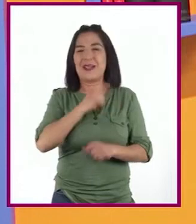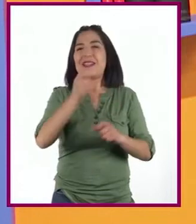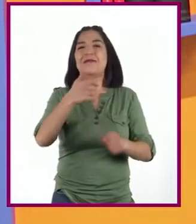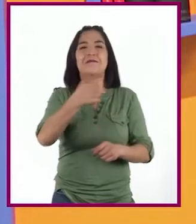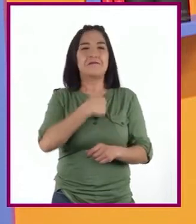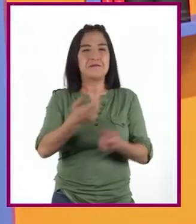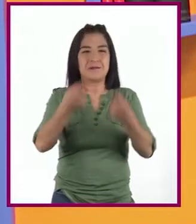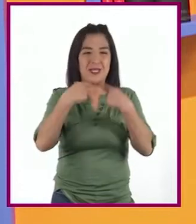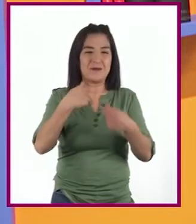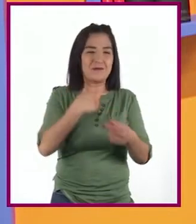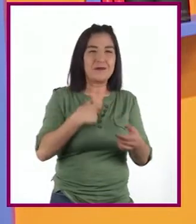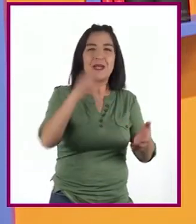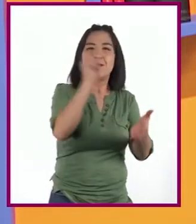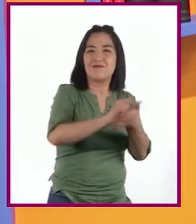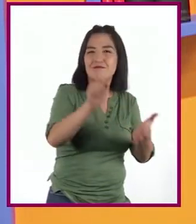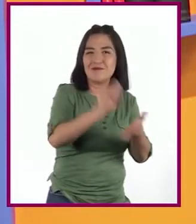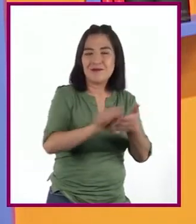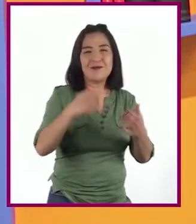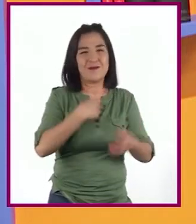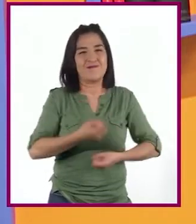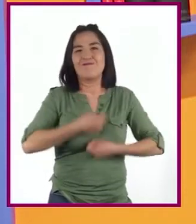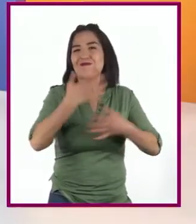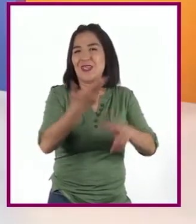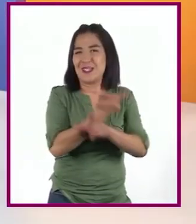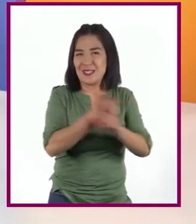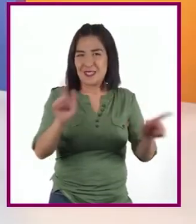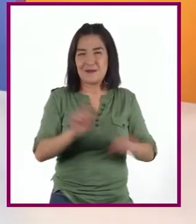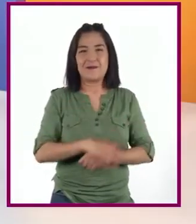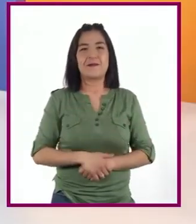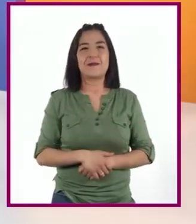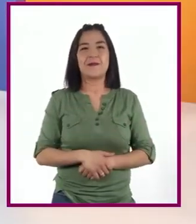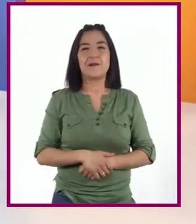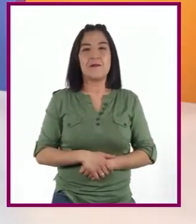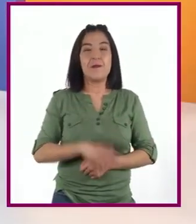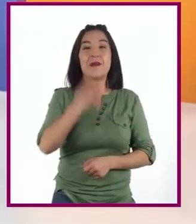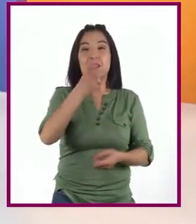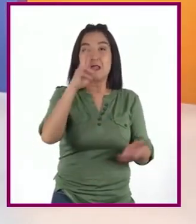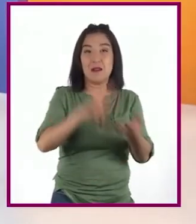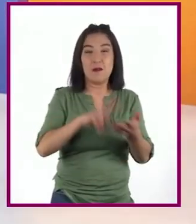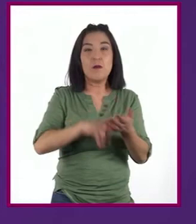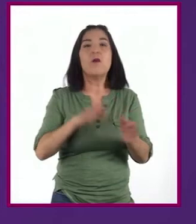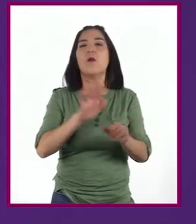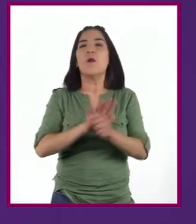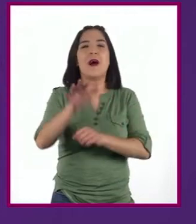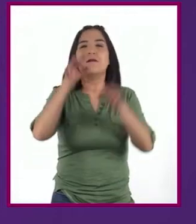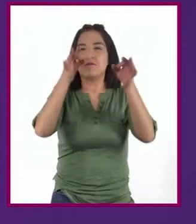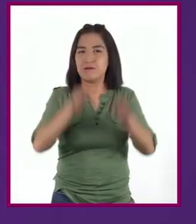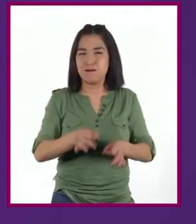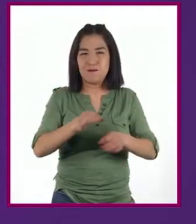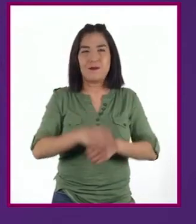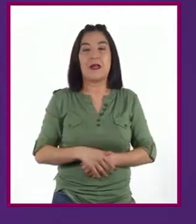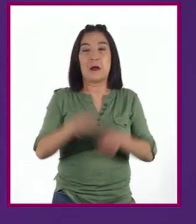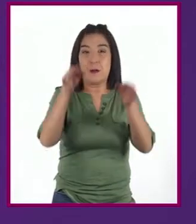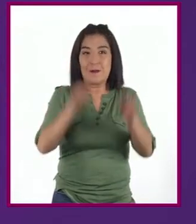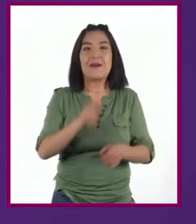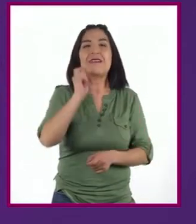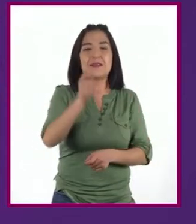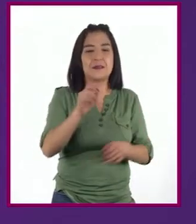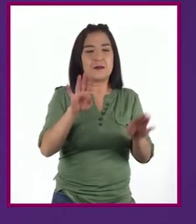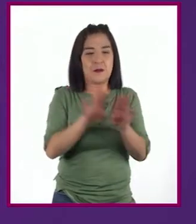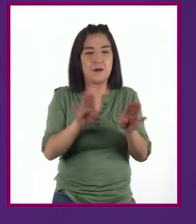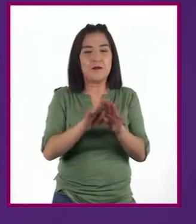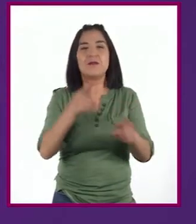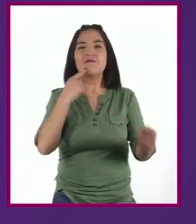individualidad, en expresarse libremente. La valoración de la originalidad. La originalidad se volvió